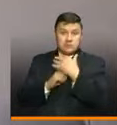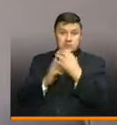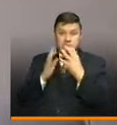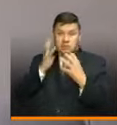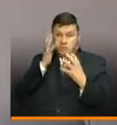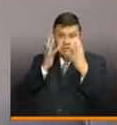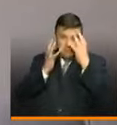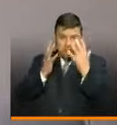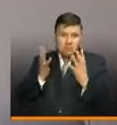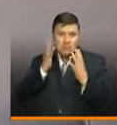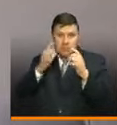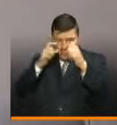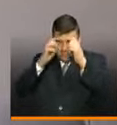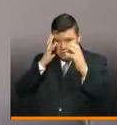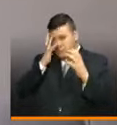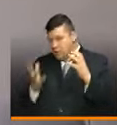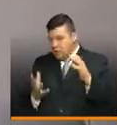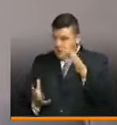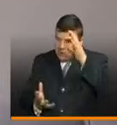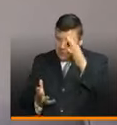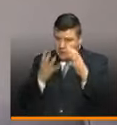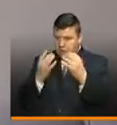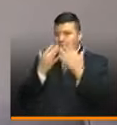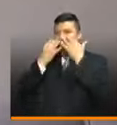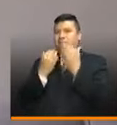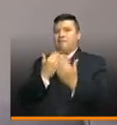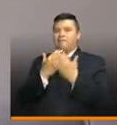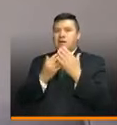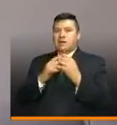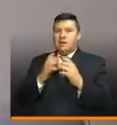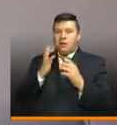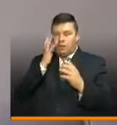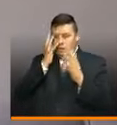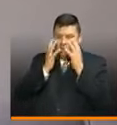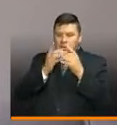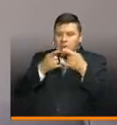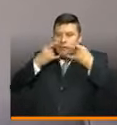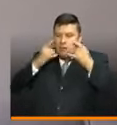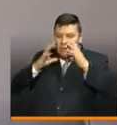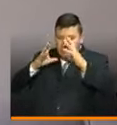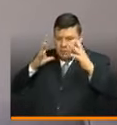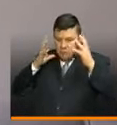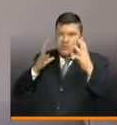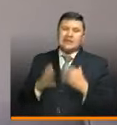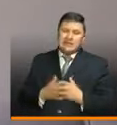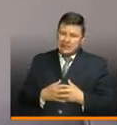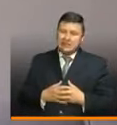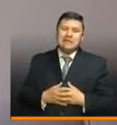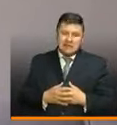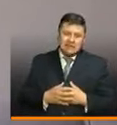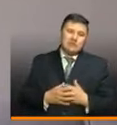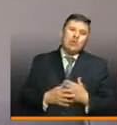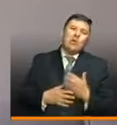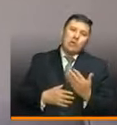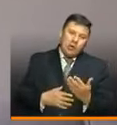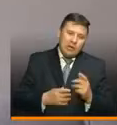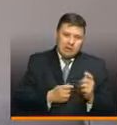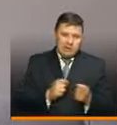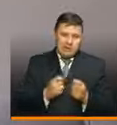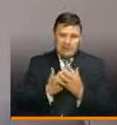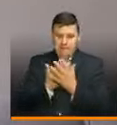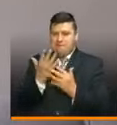acomodando pues los lentes, las mascarillas o cualquier dispositivo es que esto pues hay que llevar